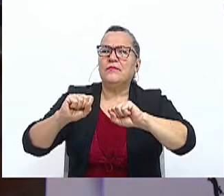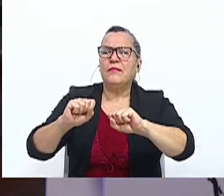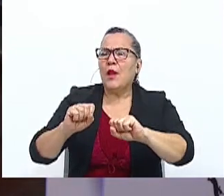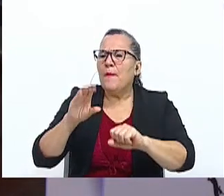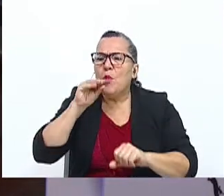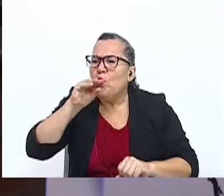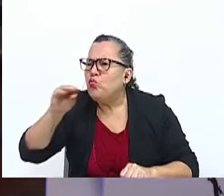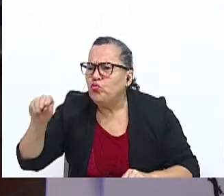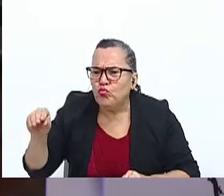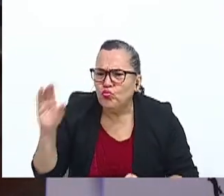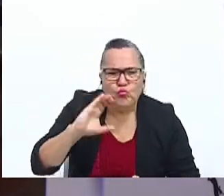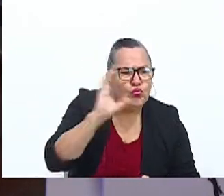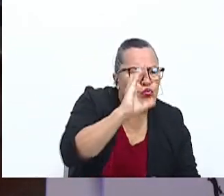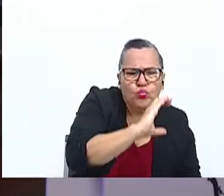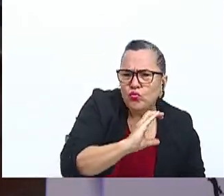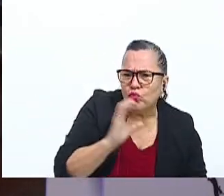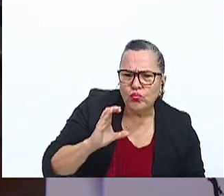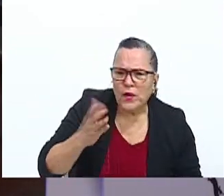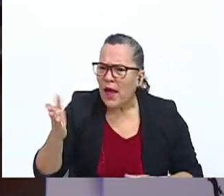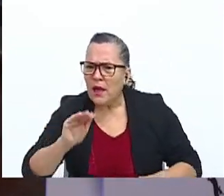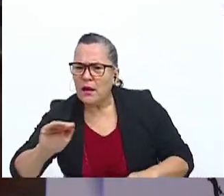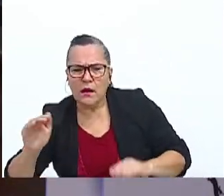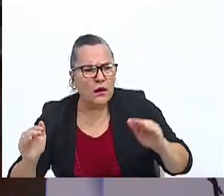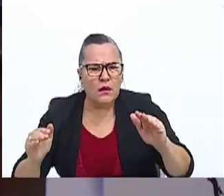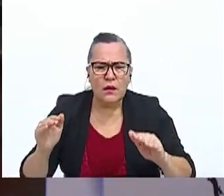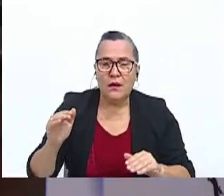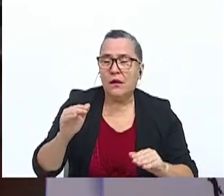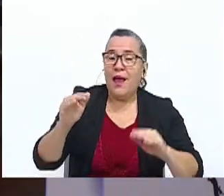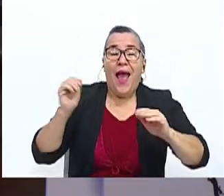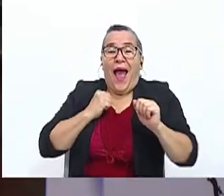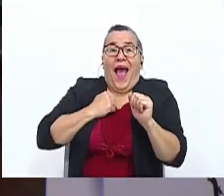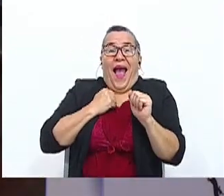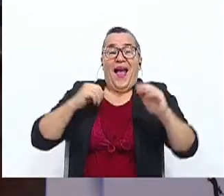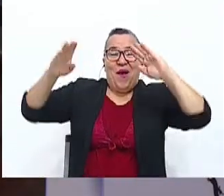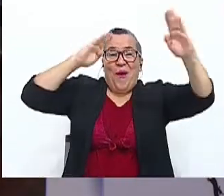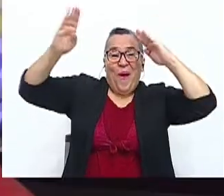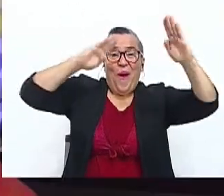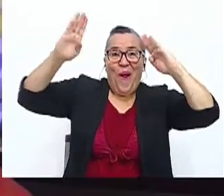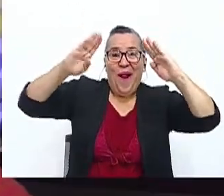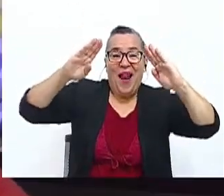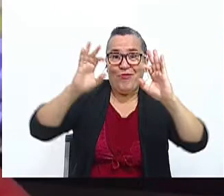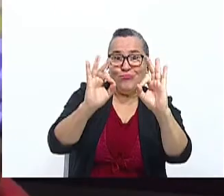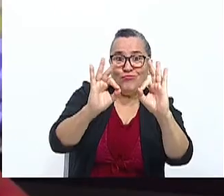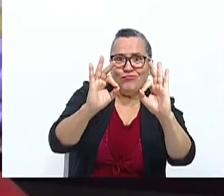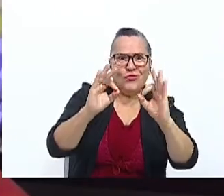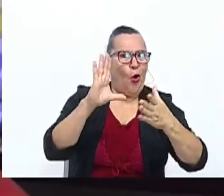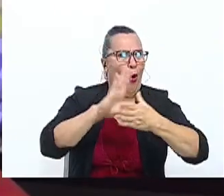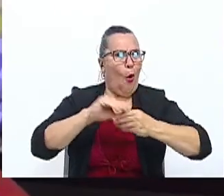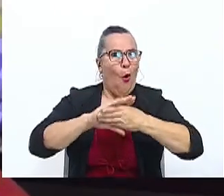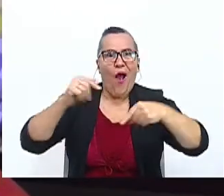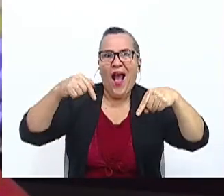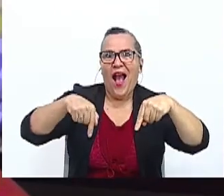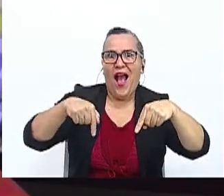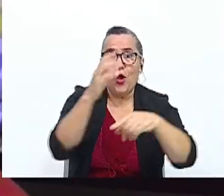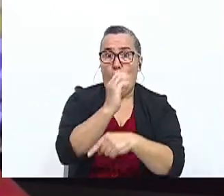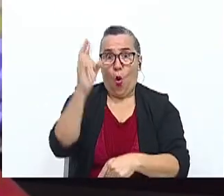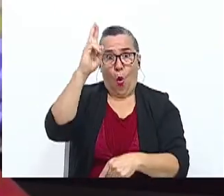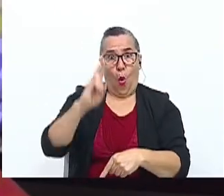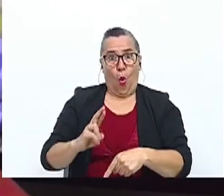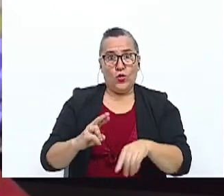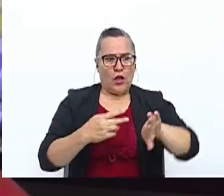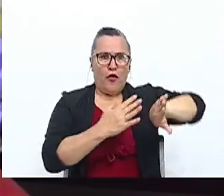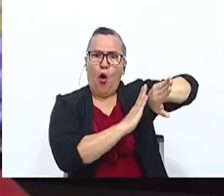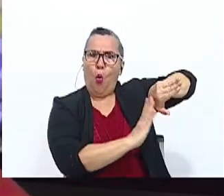Pepillo. Hey, hey, hola. ¿Cómo está, gente? Hoy quería contarles que Costa Rica es un